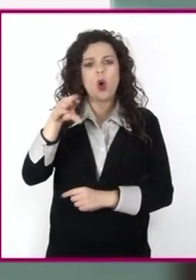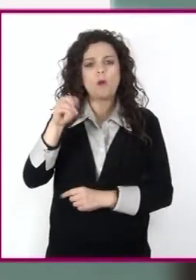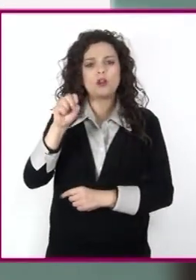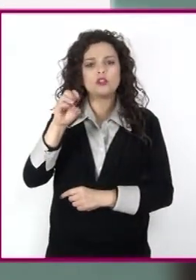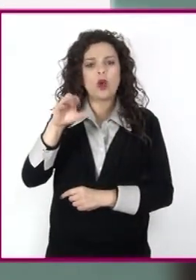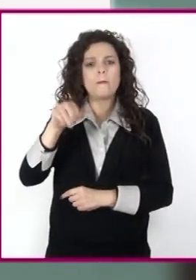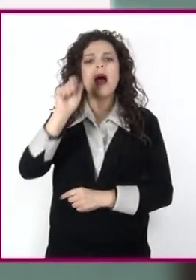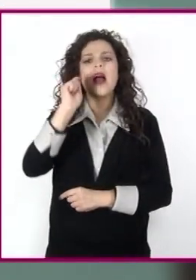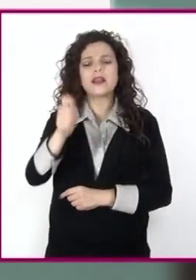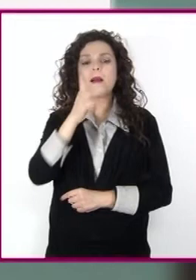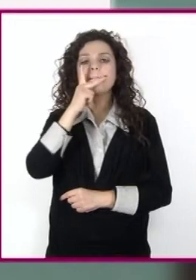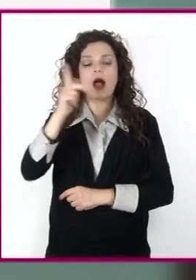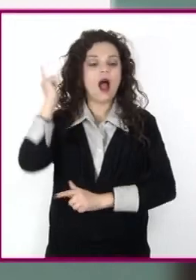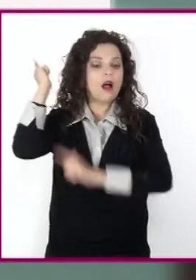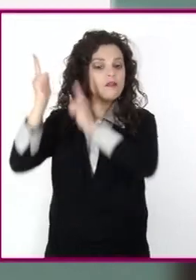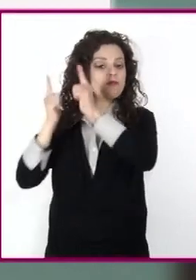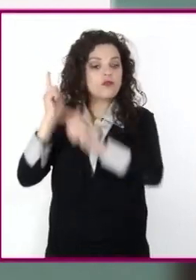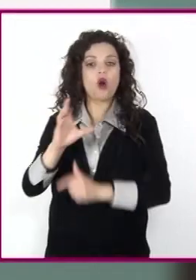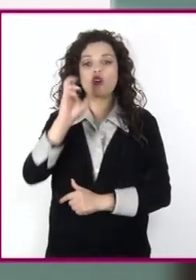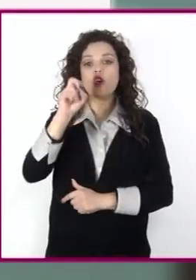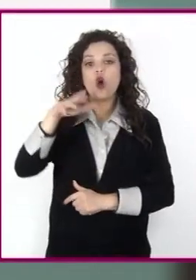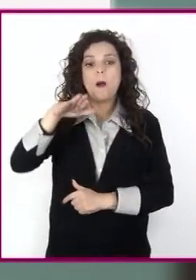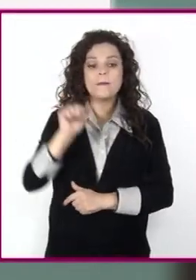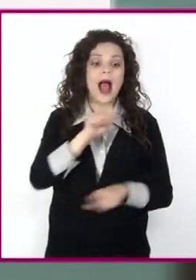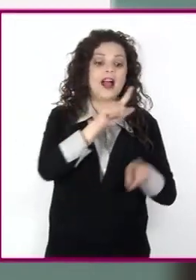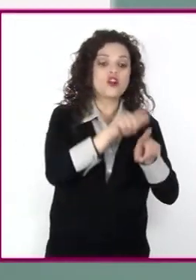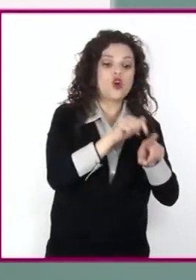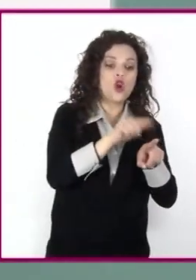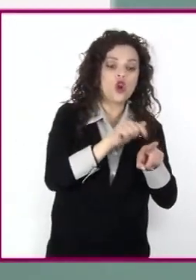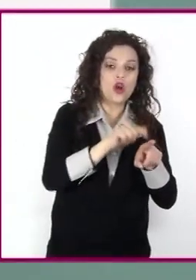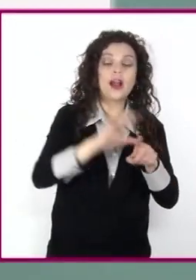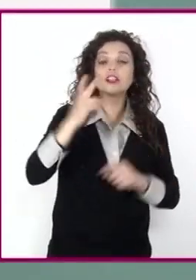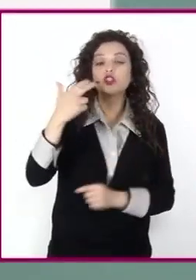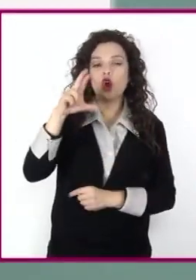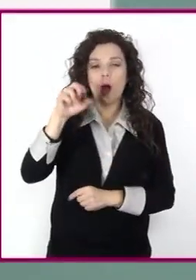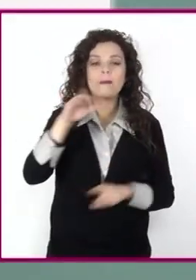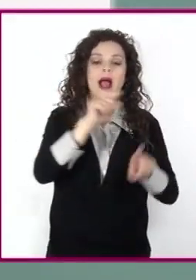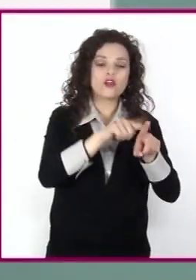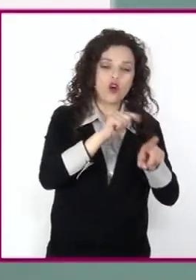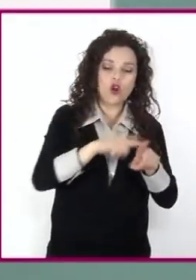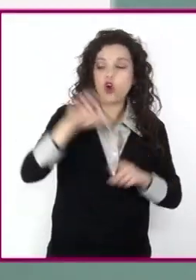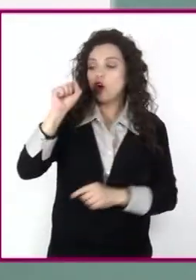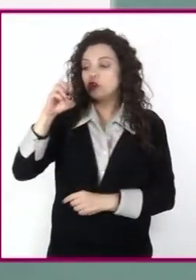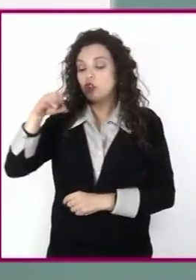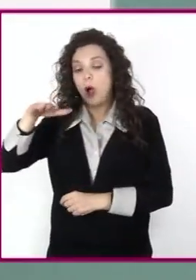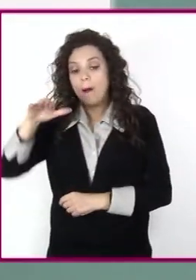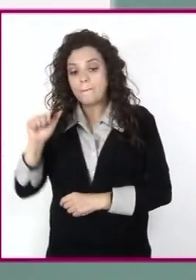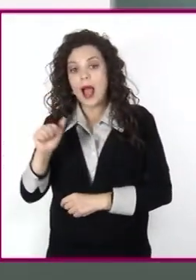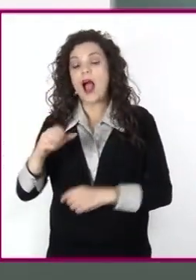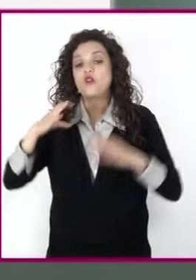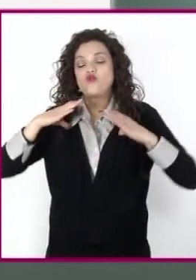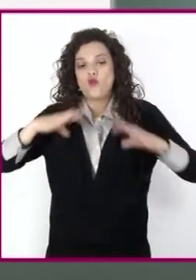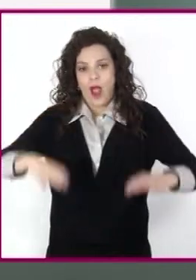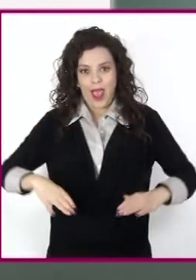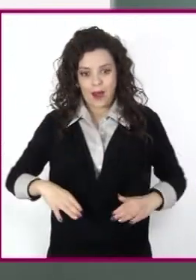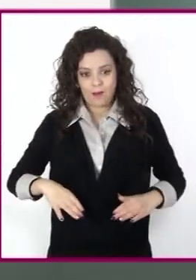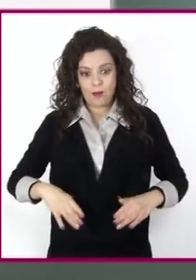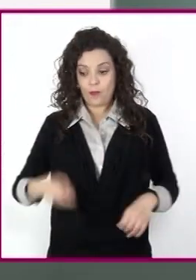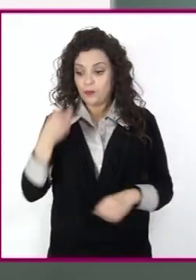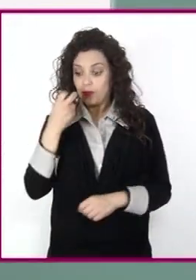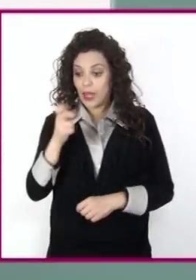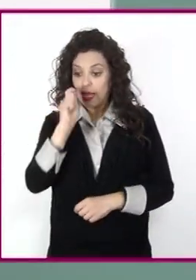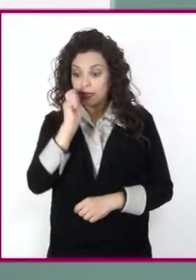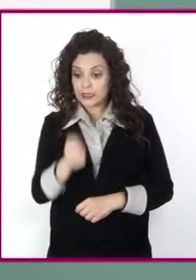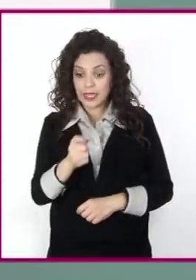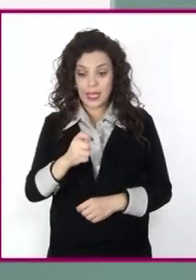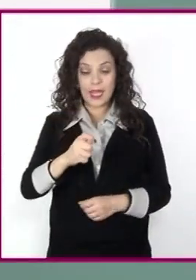palabras griegas croma, color y soma, cuerpo. Los científicos dieron este nombre porque sus estructuras celulares, que